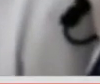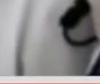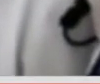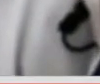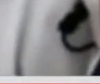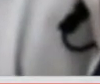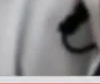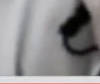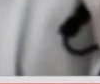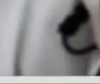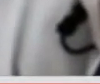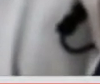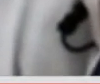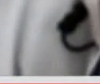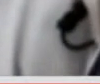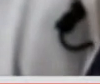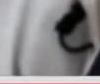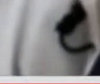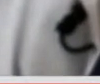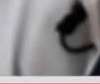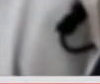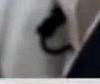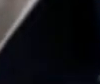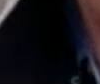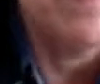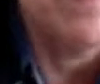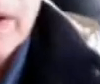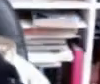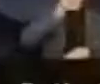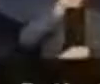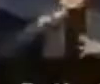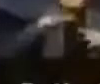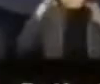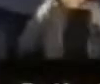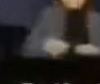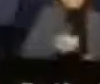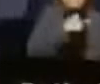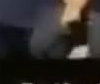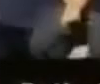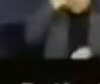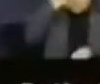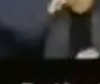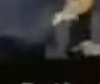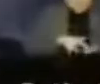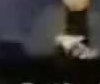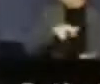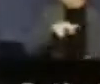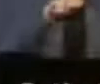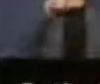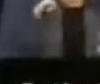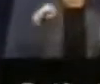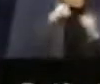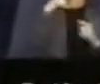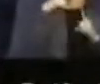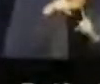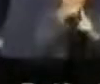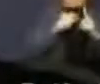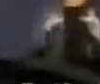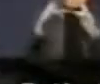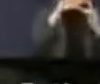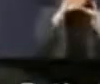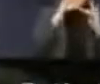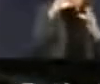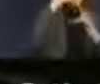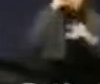sacarle lo más posible a esta negociación. Sin embargo, yo sí creo que están metidos en un atolladero muy